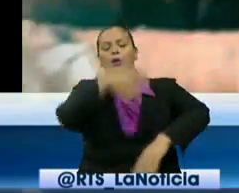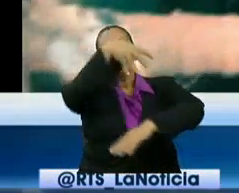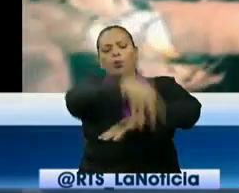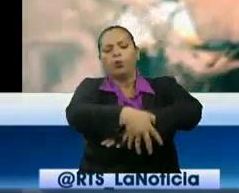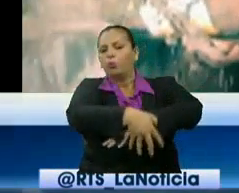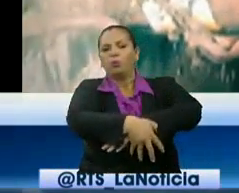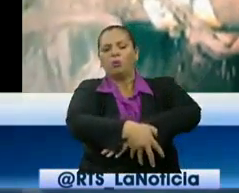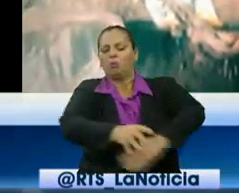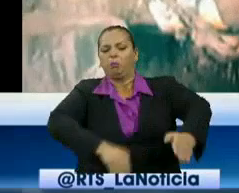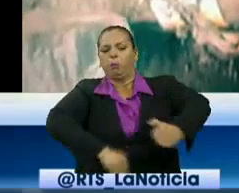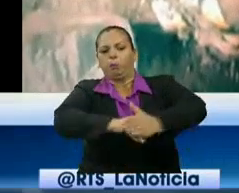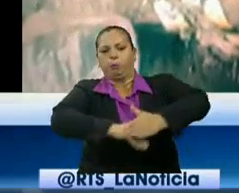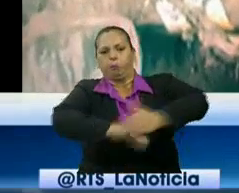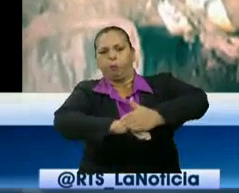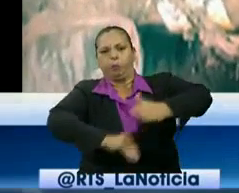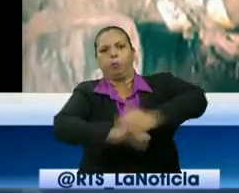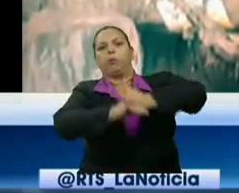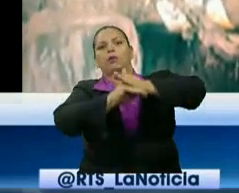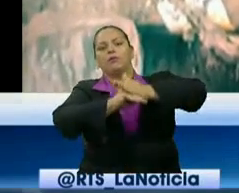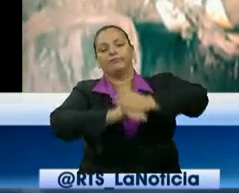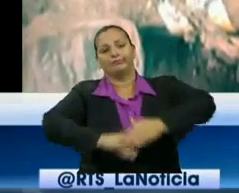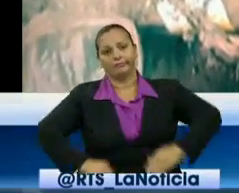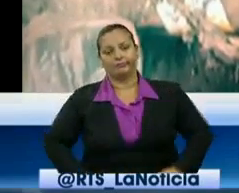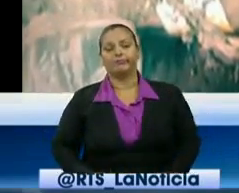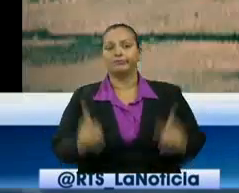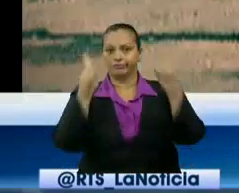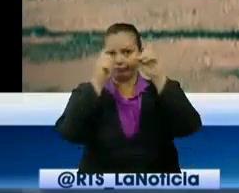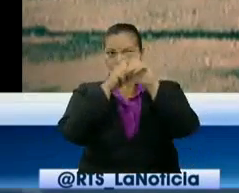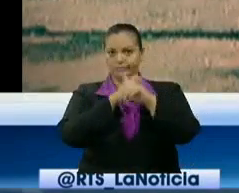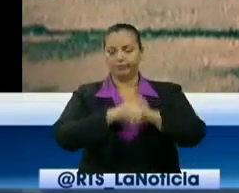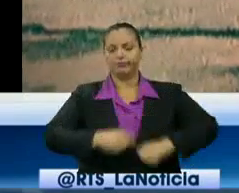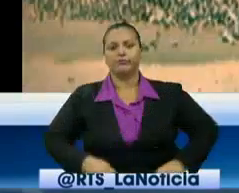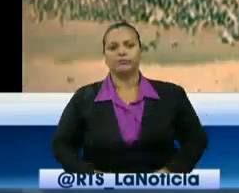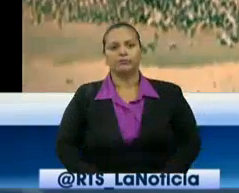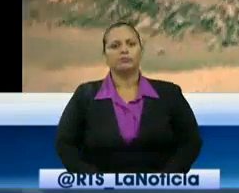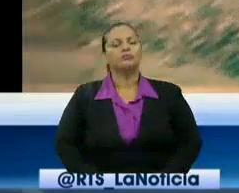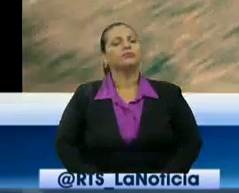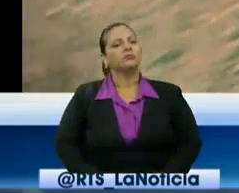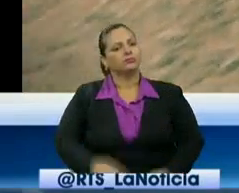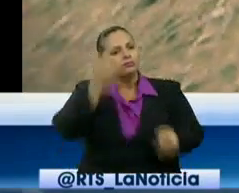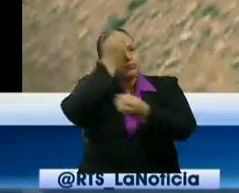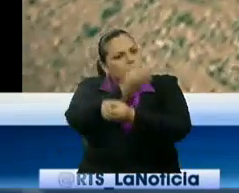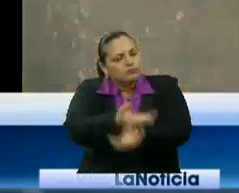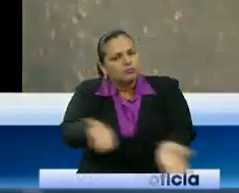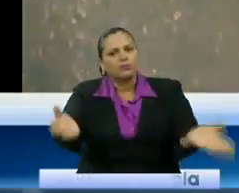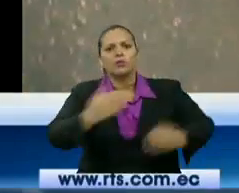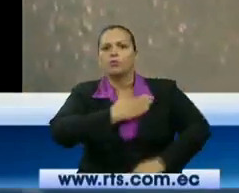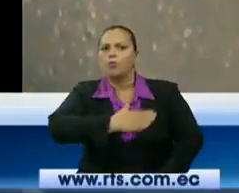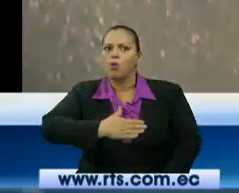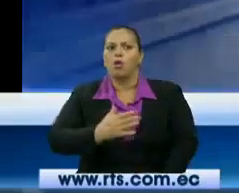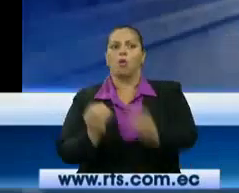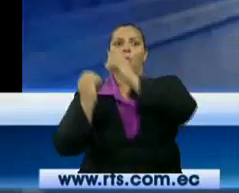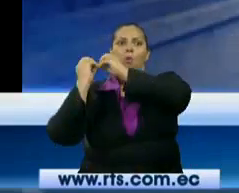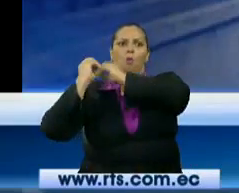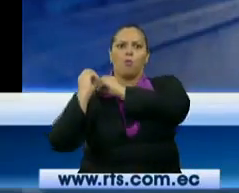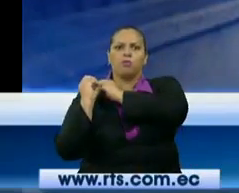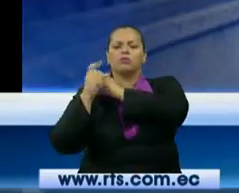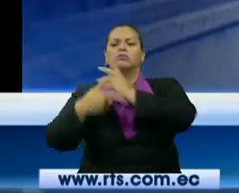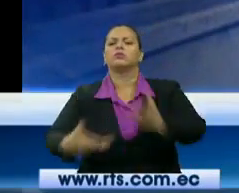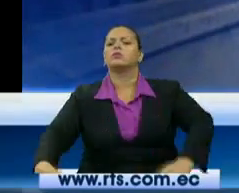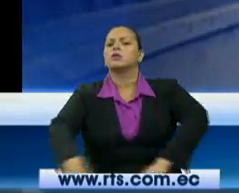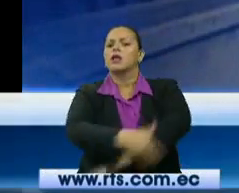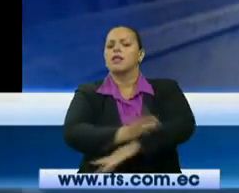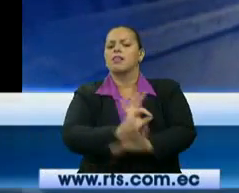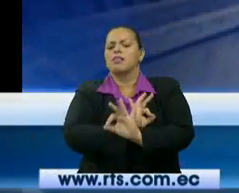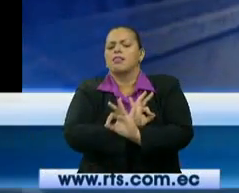alcantarillas rodeadas o taponadas por basura de todo tipo. De ahí que se recuerda a los ciudadanos la obligación de mantener